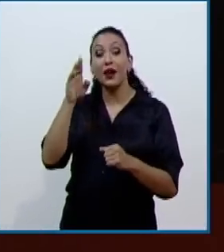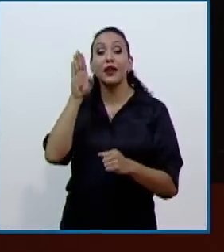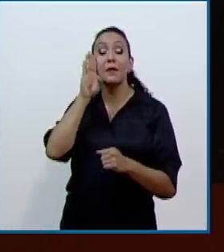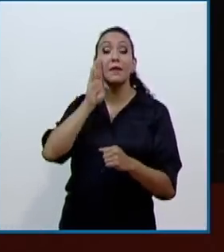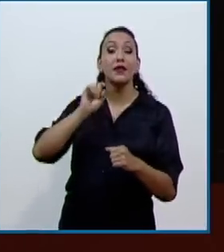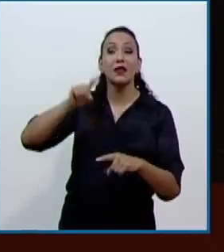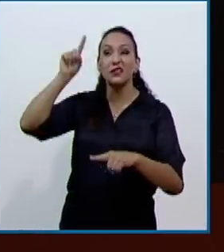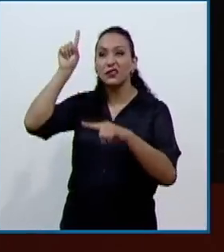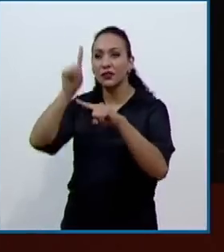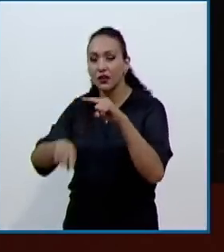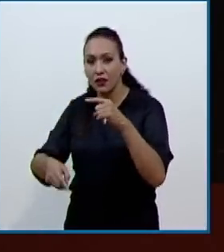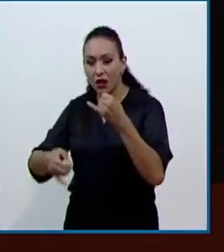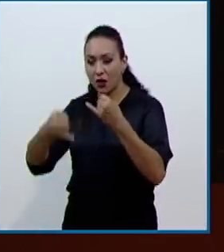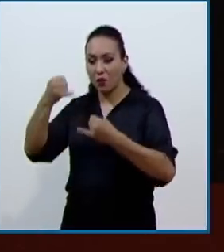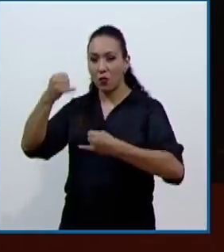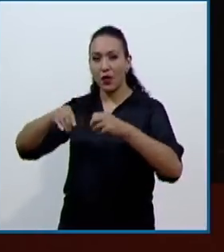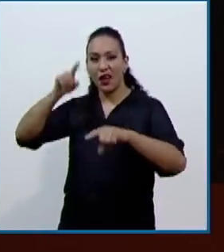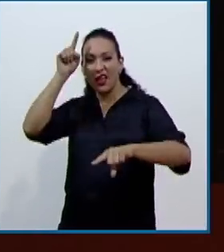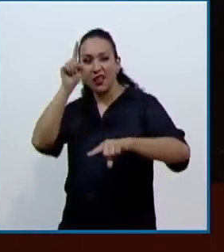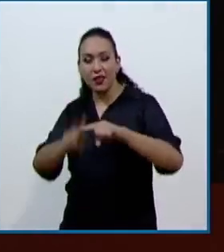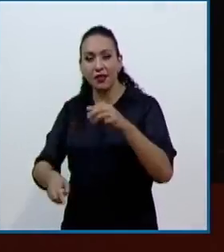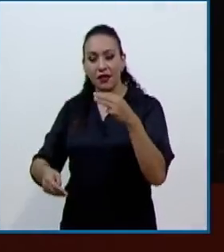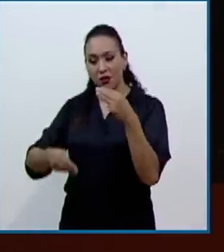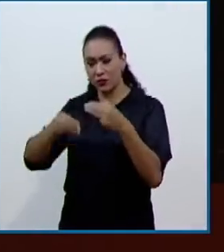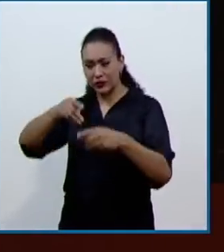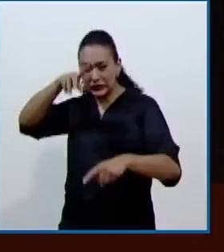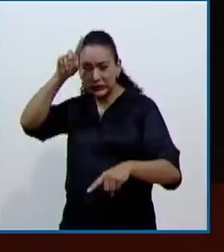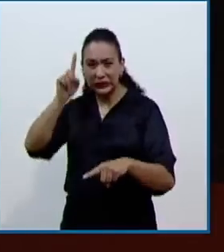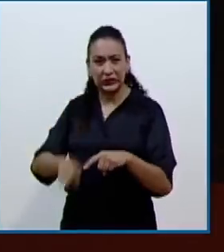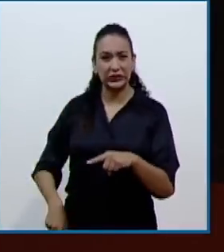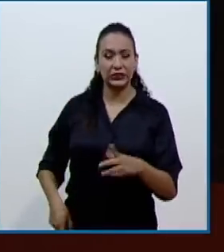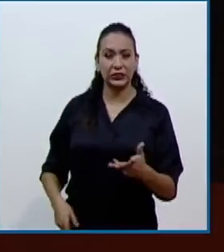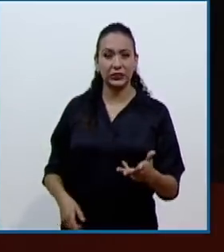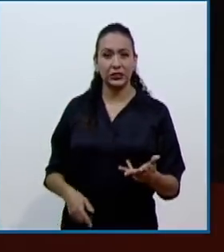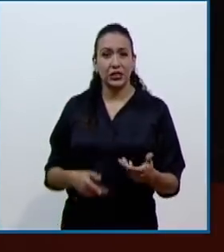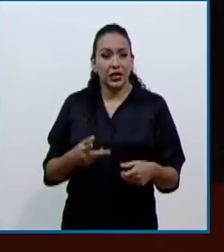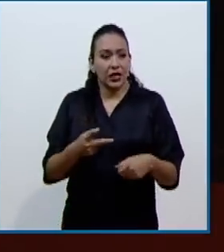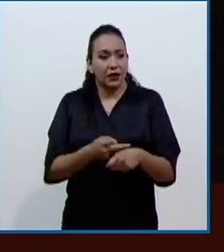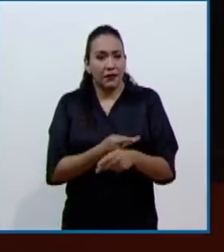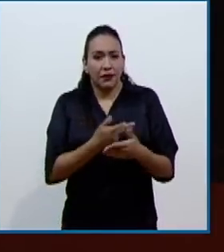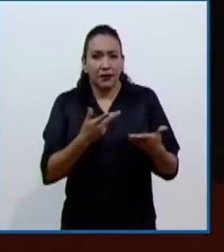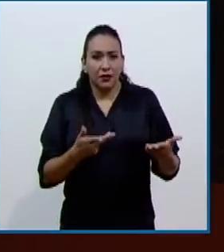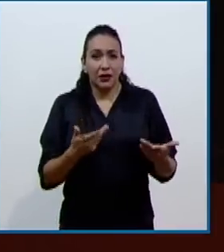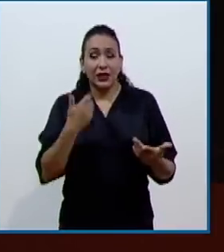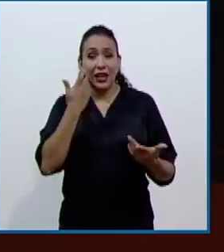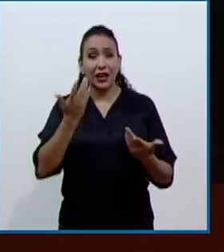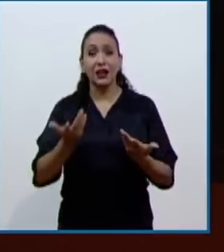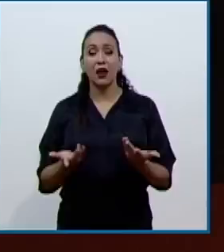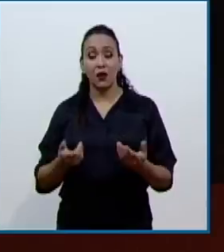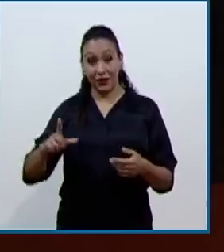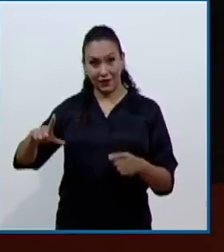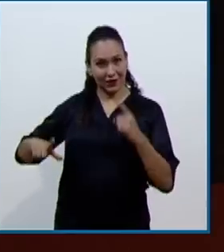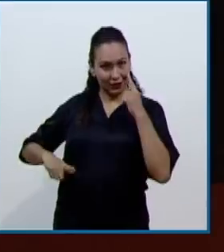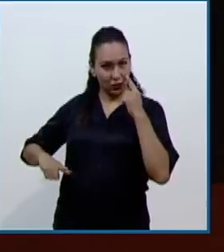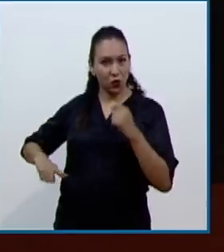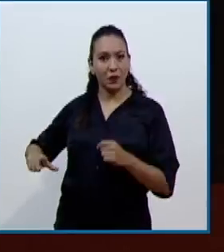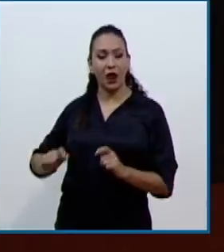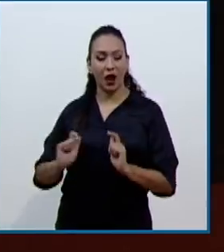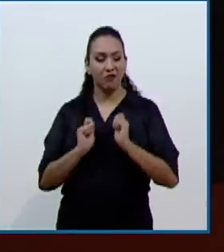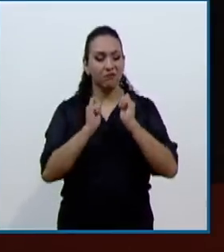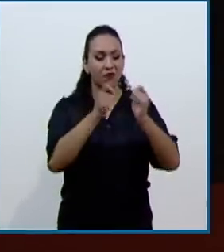Judicial, ahora o después. Otorgó facultades exclusivas de la seguridad pública civil a una institución militar y en pocos